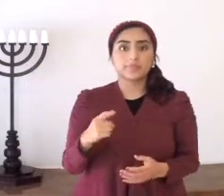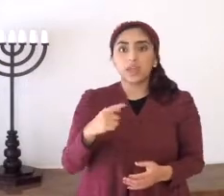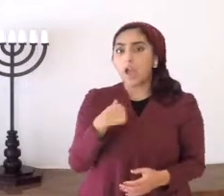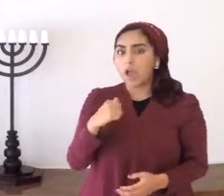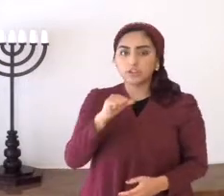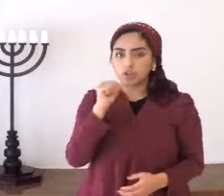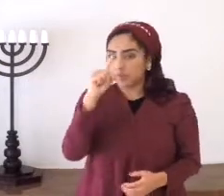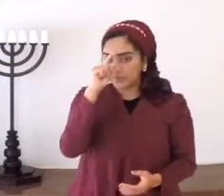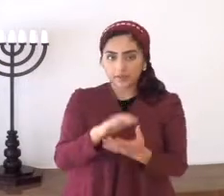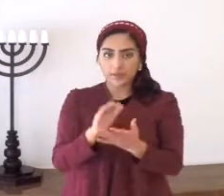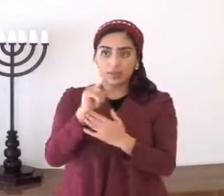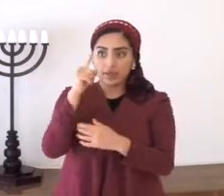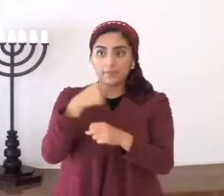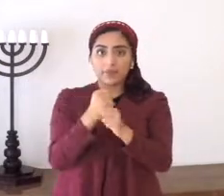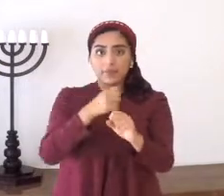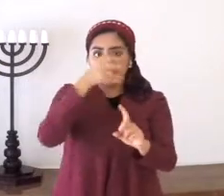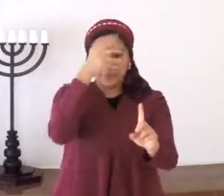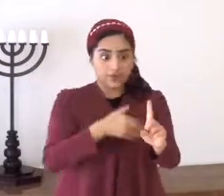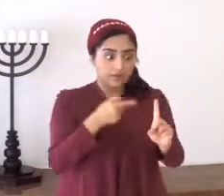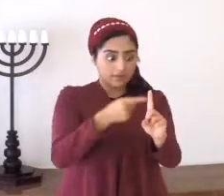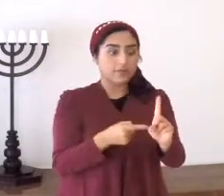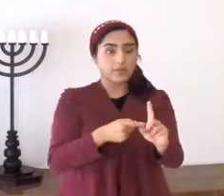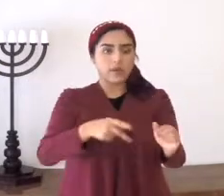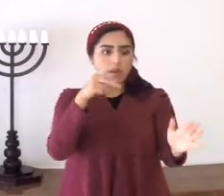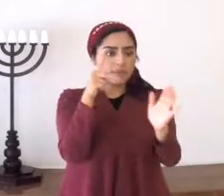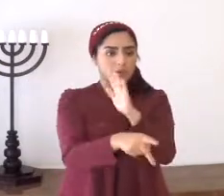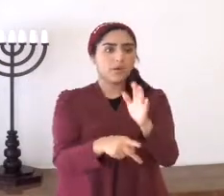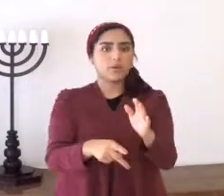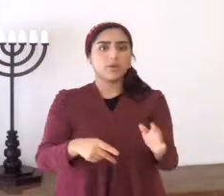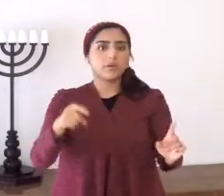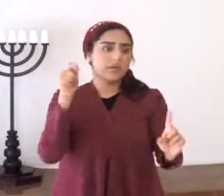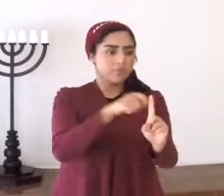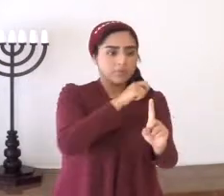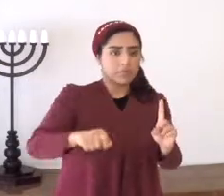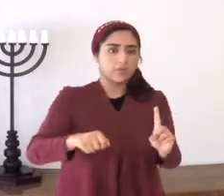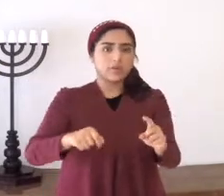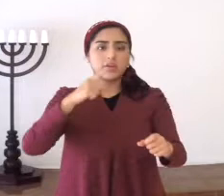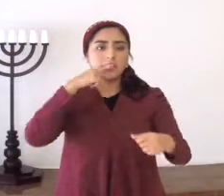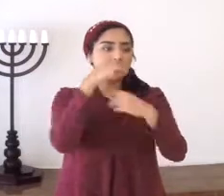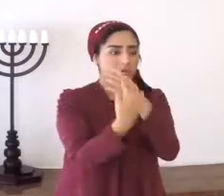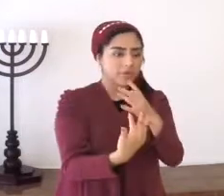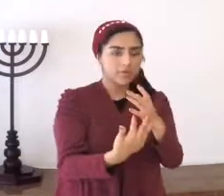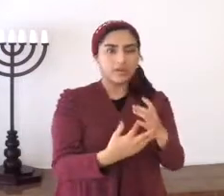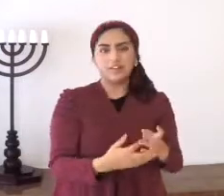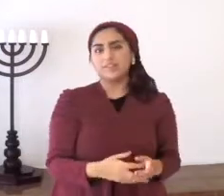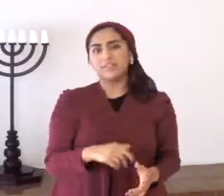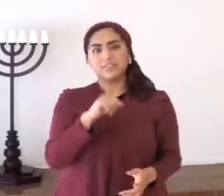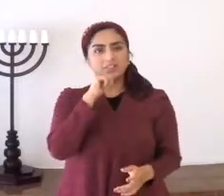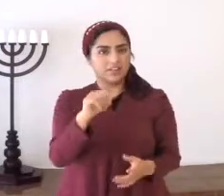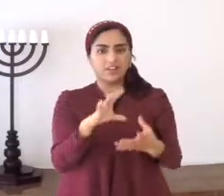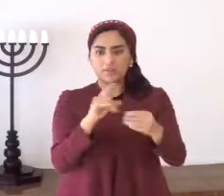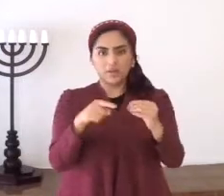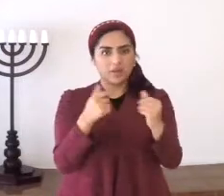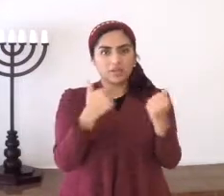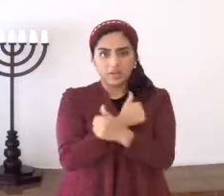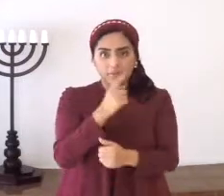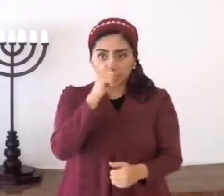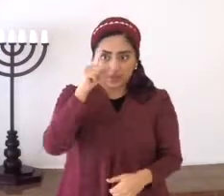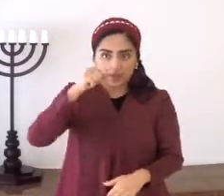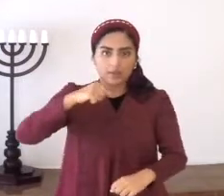vuelvo a repetir, perdón que sea repetitivo. Creo un hombre, yo no creo en eso. Mátenlo y golpéenlo y